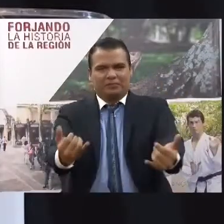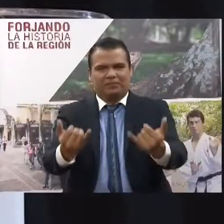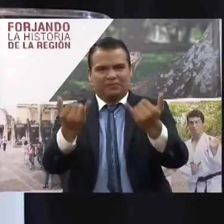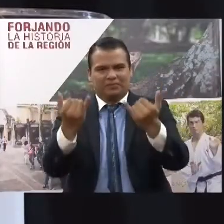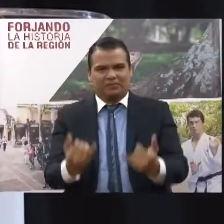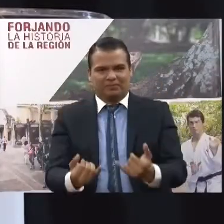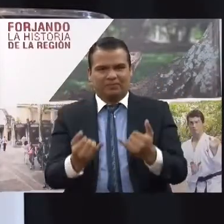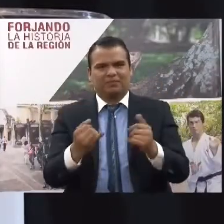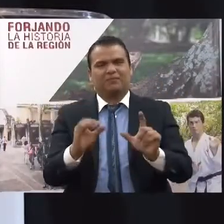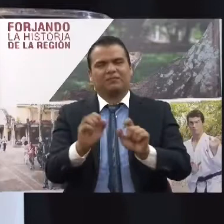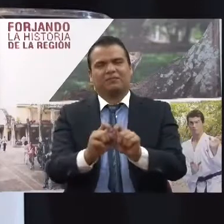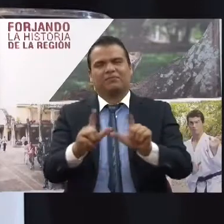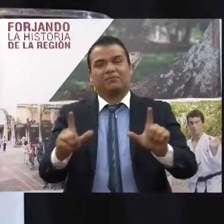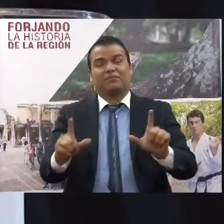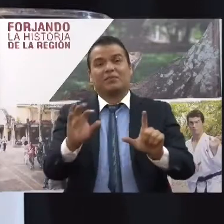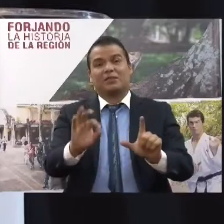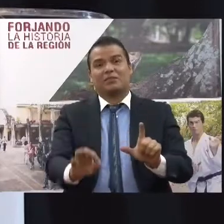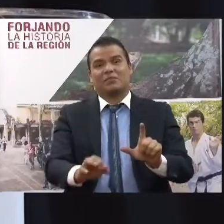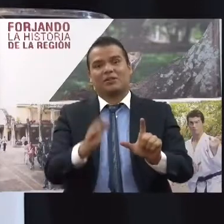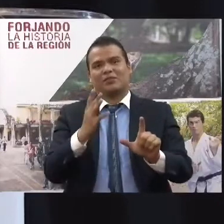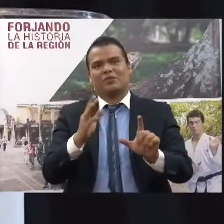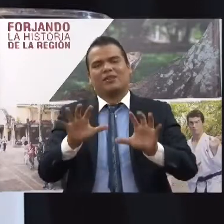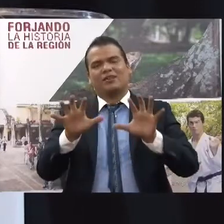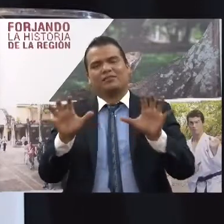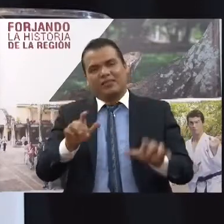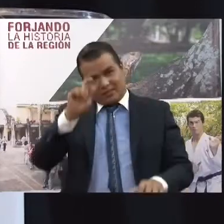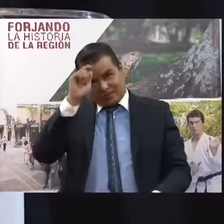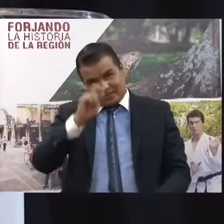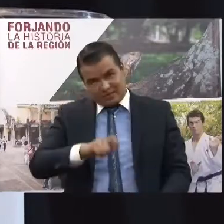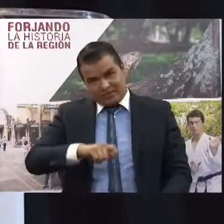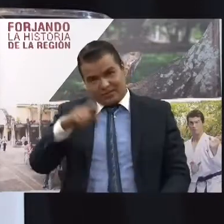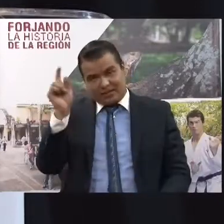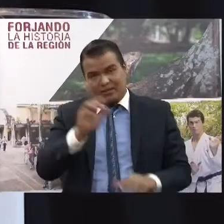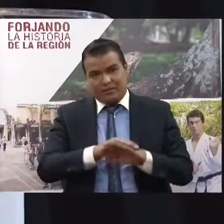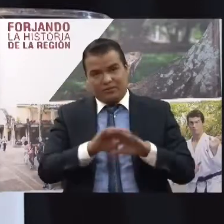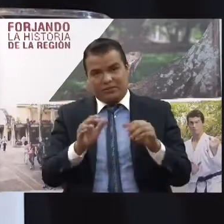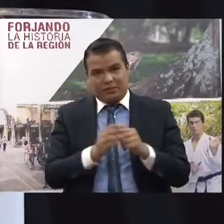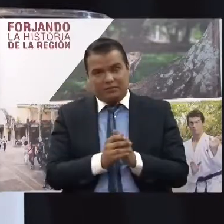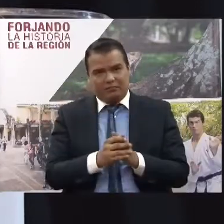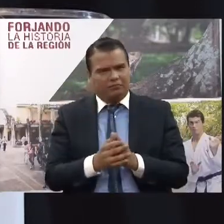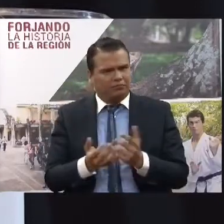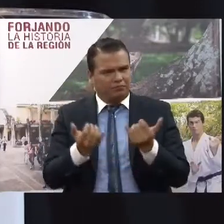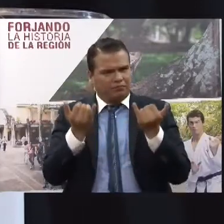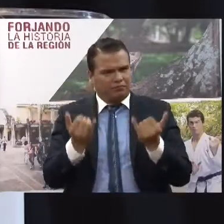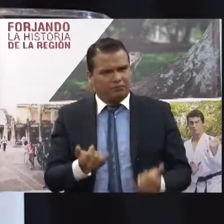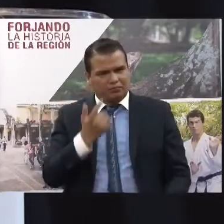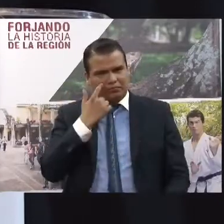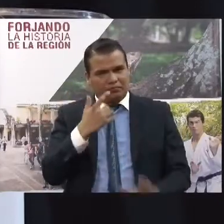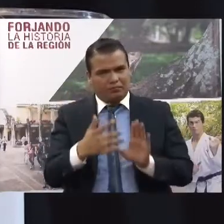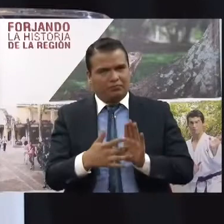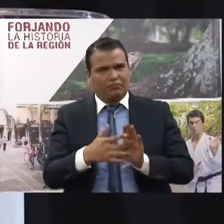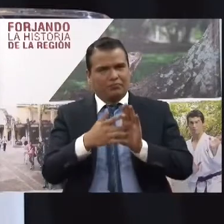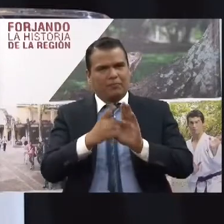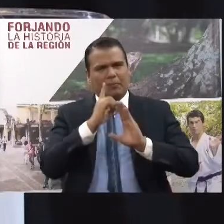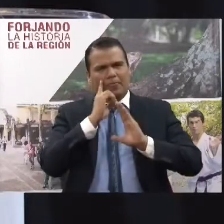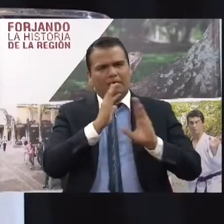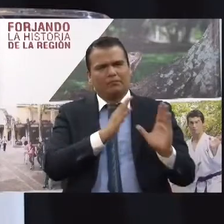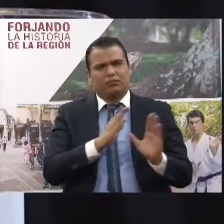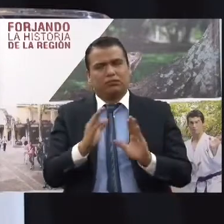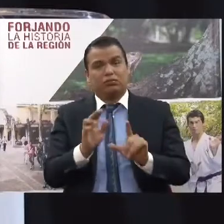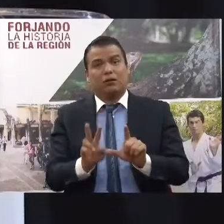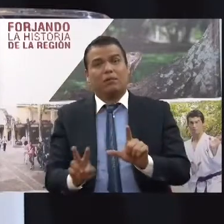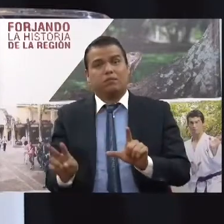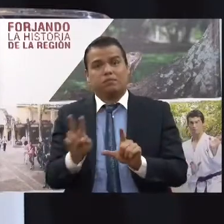ceremonia virtual de grados de la Universidad del Valle. Es importante tener en cuenta que para esta transmisión